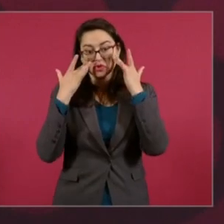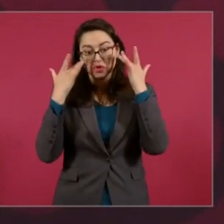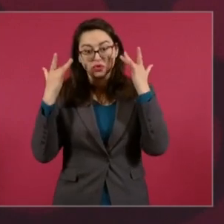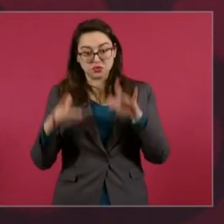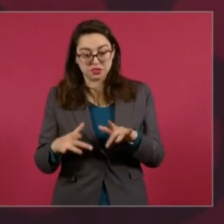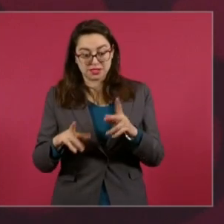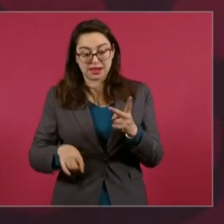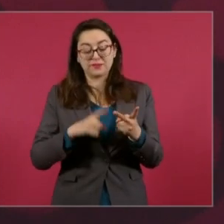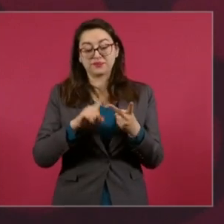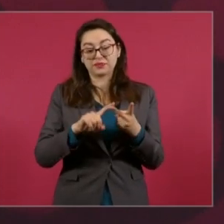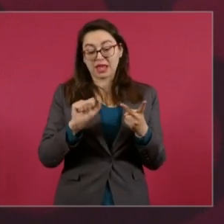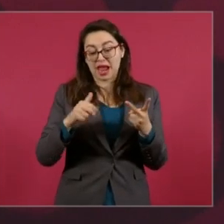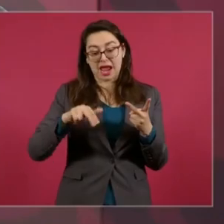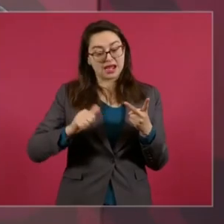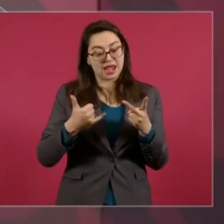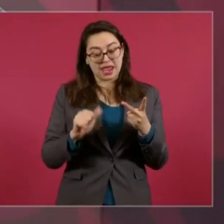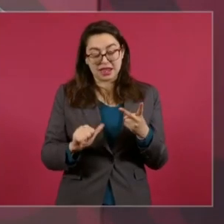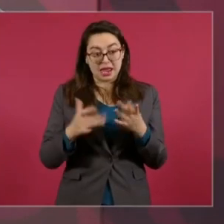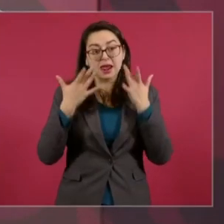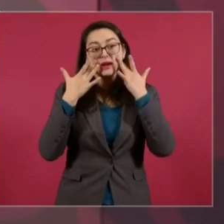y Anaya.